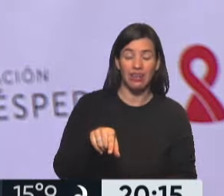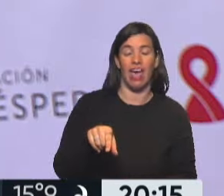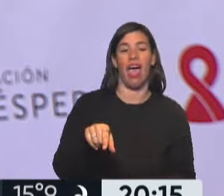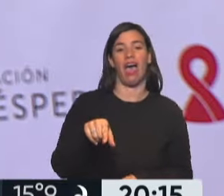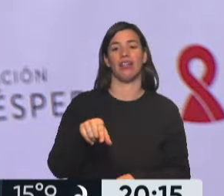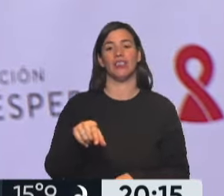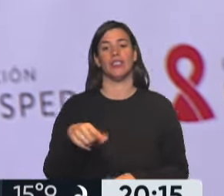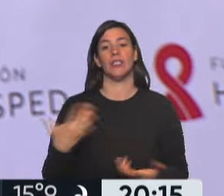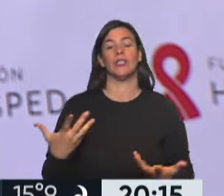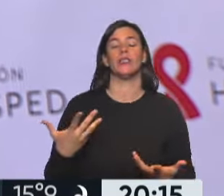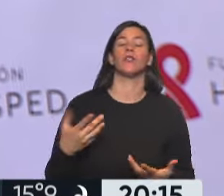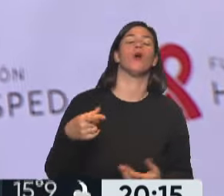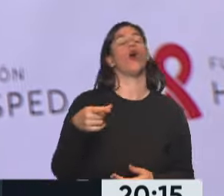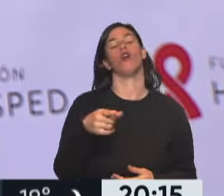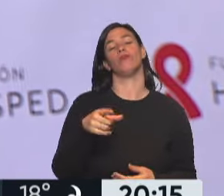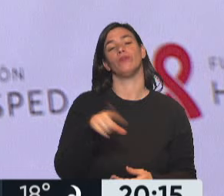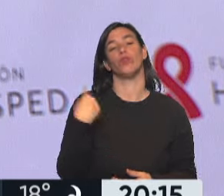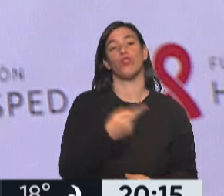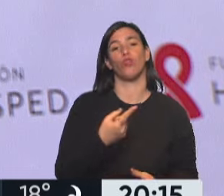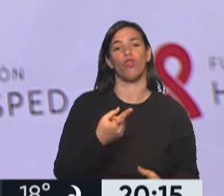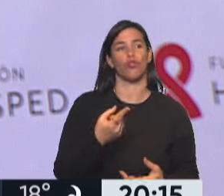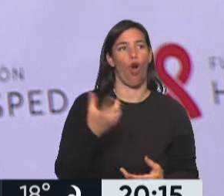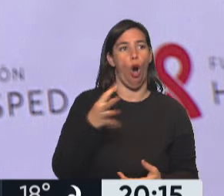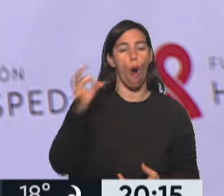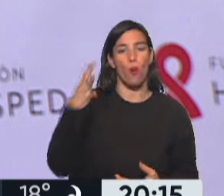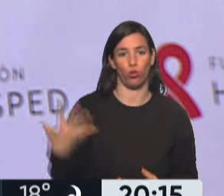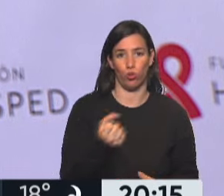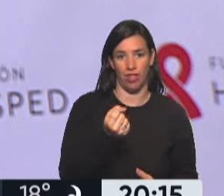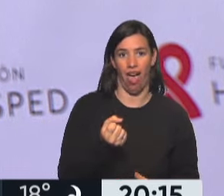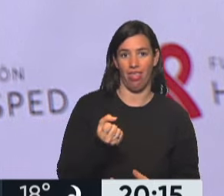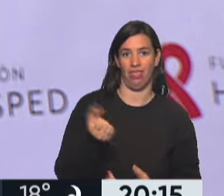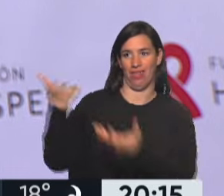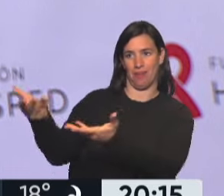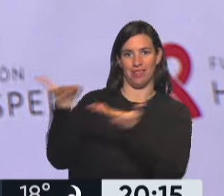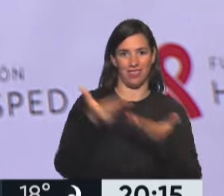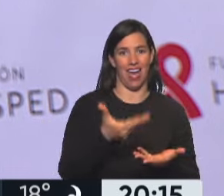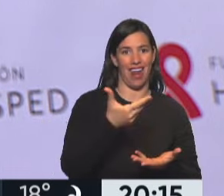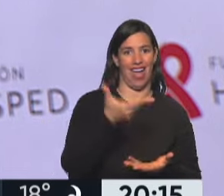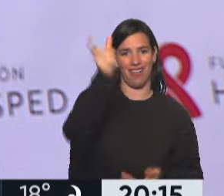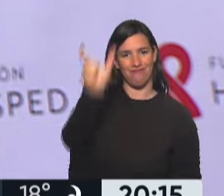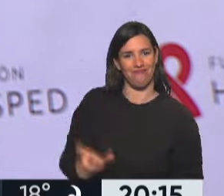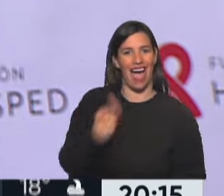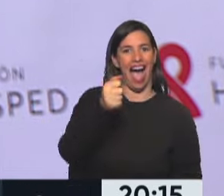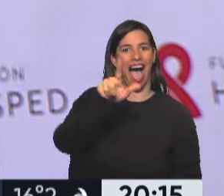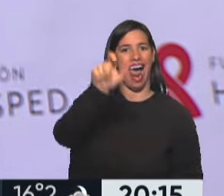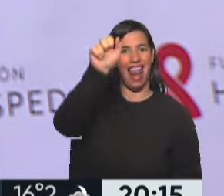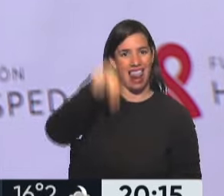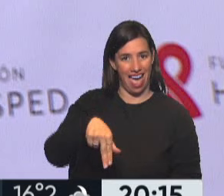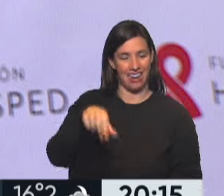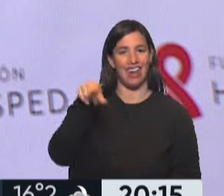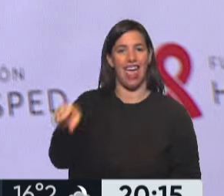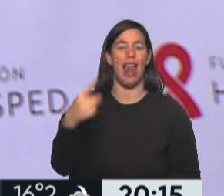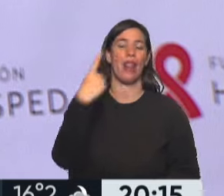nuestro simposio número 21, tuvimos la oportunidad de traerlo a Adam Castillejo. Es un chico venezolano que vive en Londres y